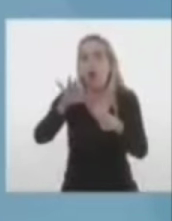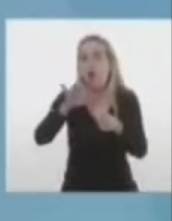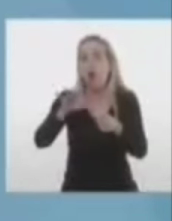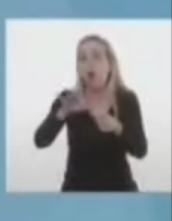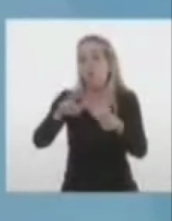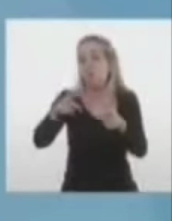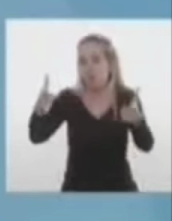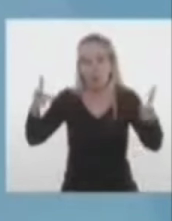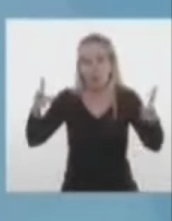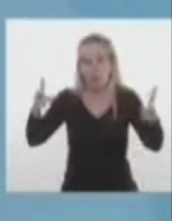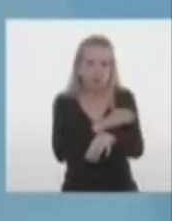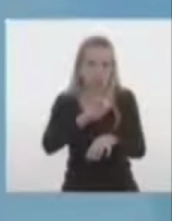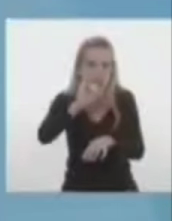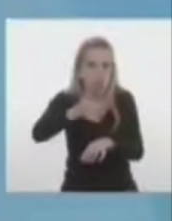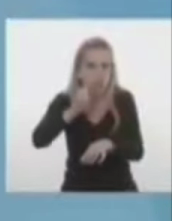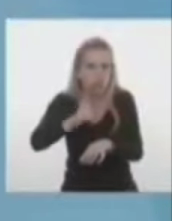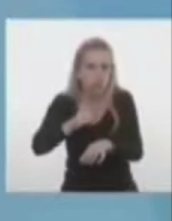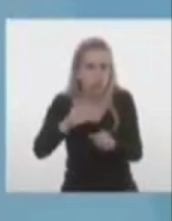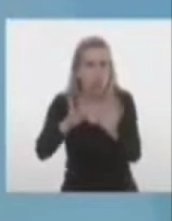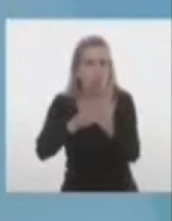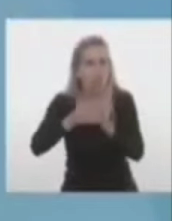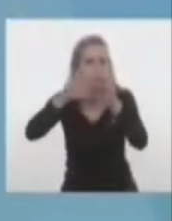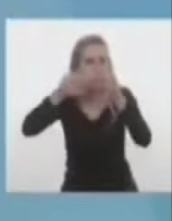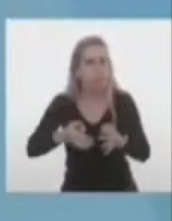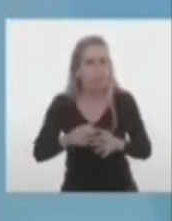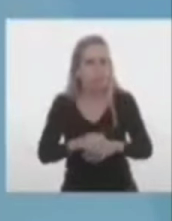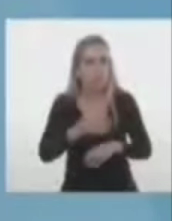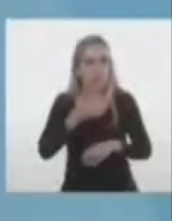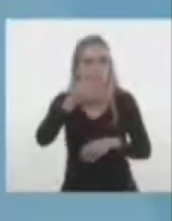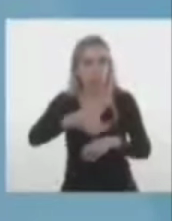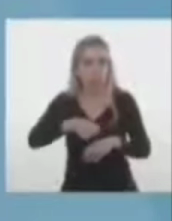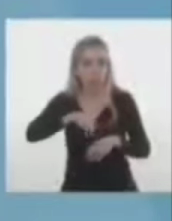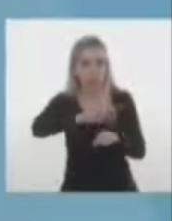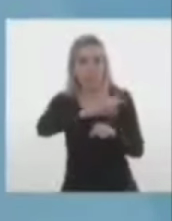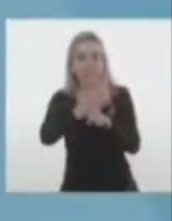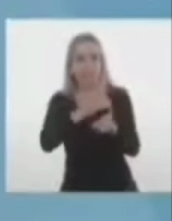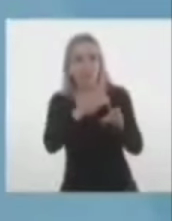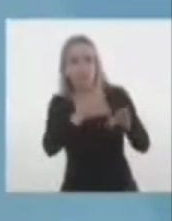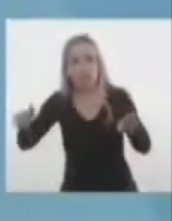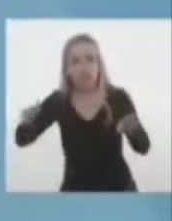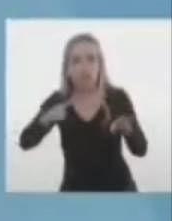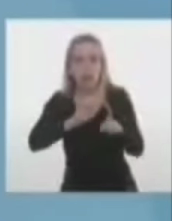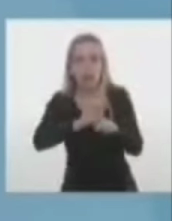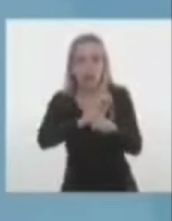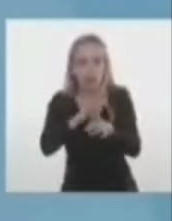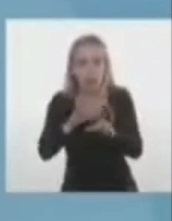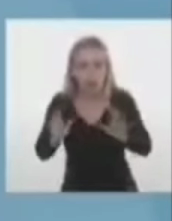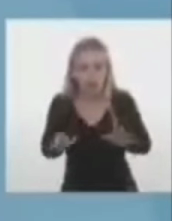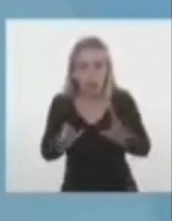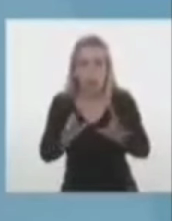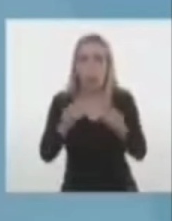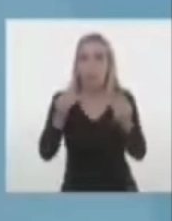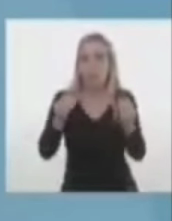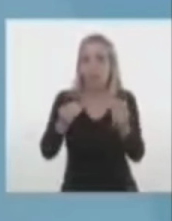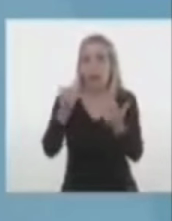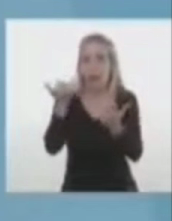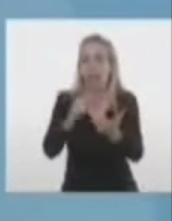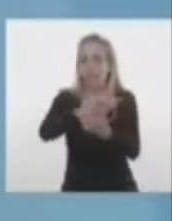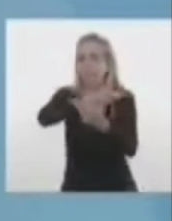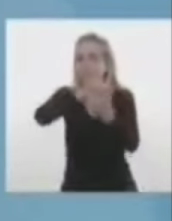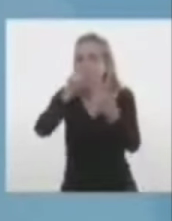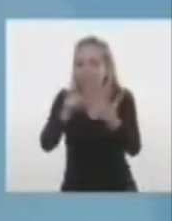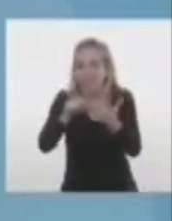acomodar, cuál es la que teníamos cuando estaba Bataki, cuál es la que tenemos hoy con Massa. Pero bueno, también hagamos una autocrítica.